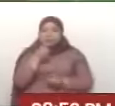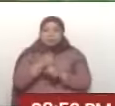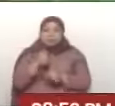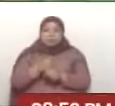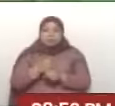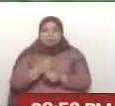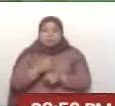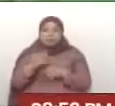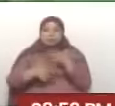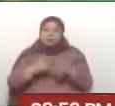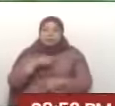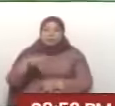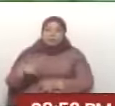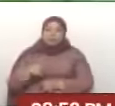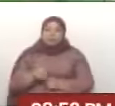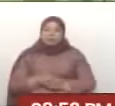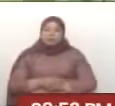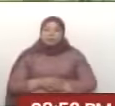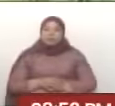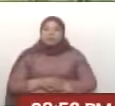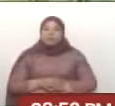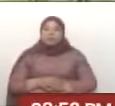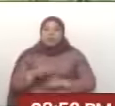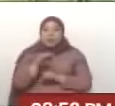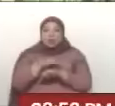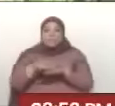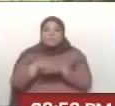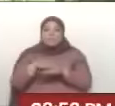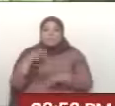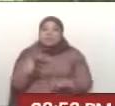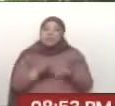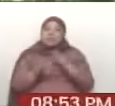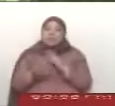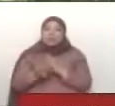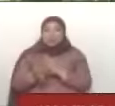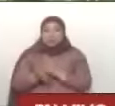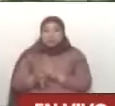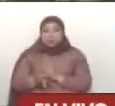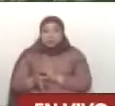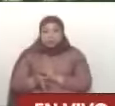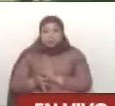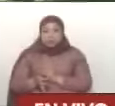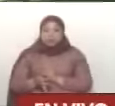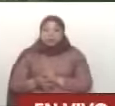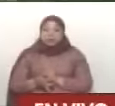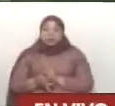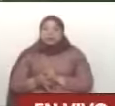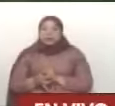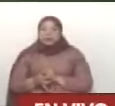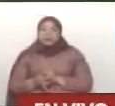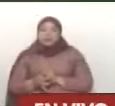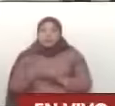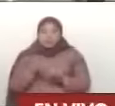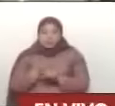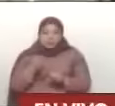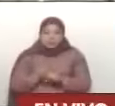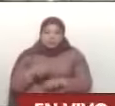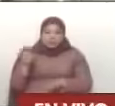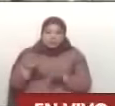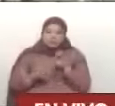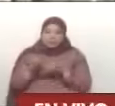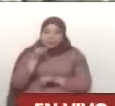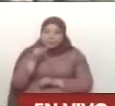Sí. Y yo hablé con la ministra de Ciencia y Tecnología, le mostré parte de los